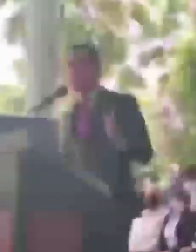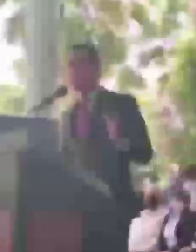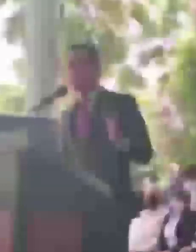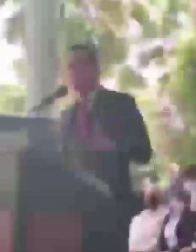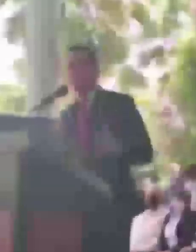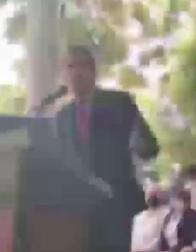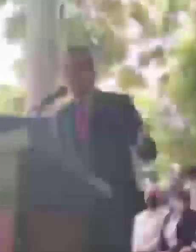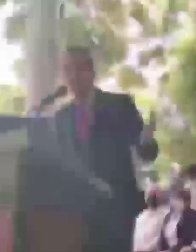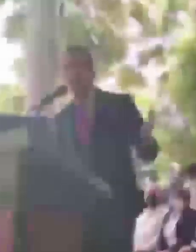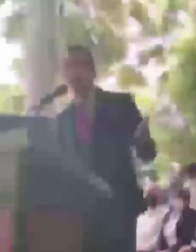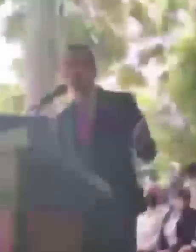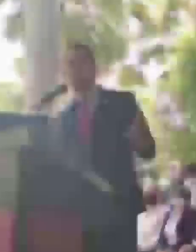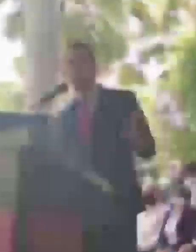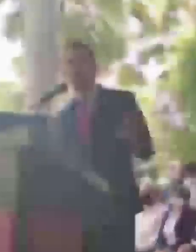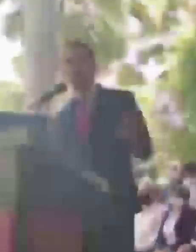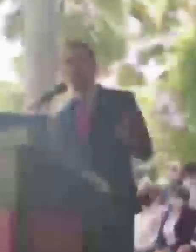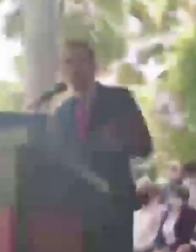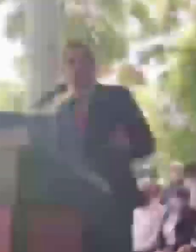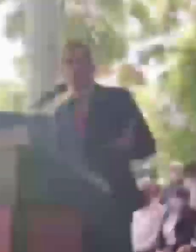Supersónico.